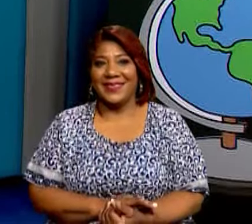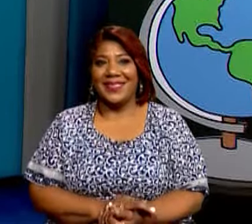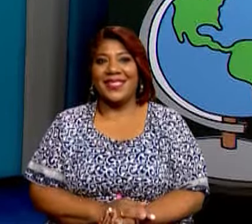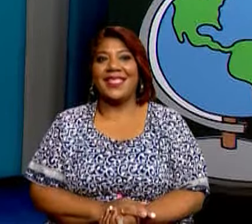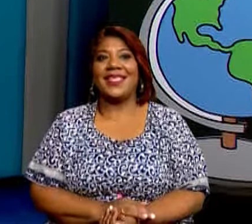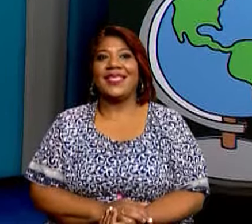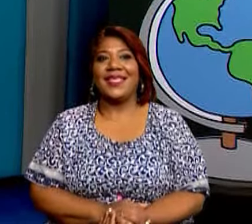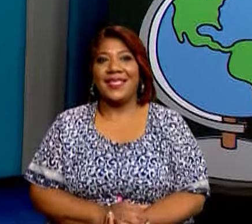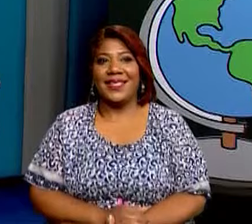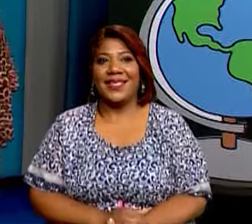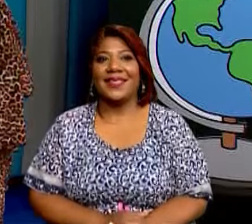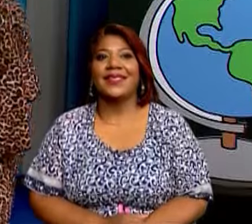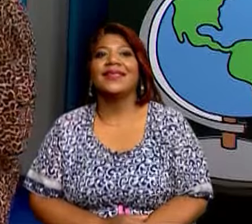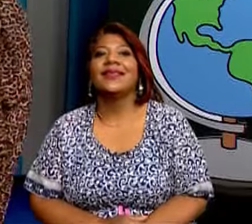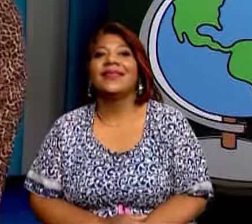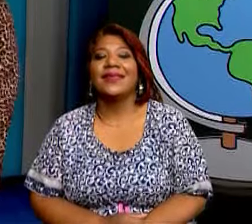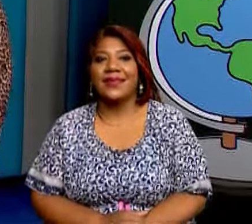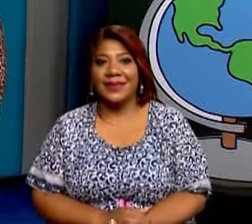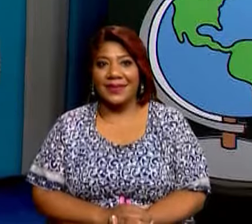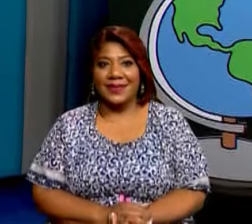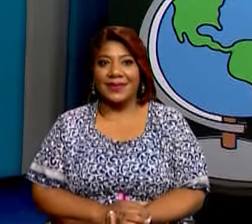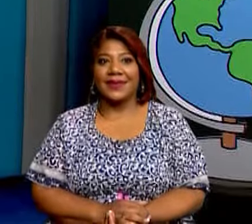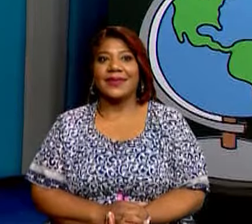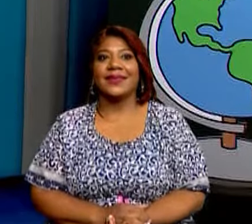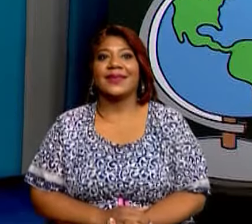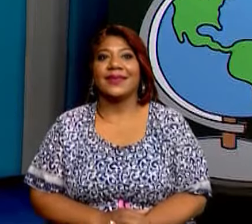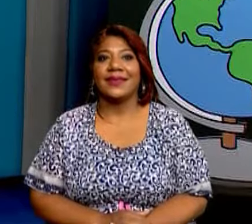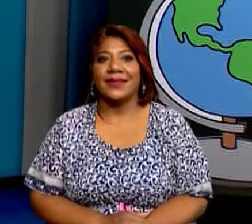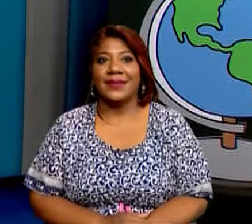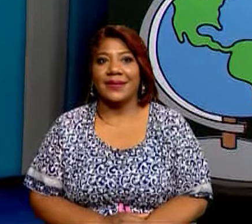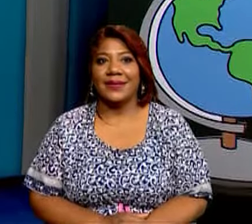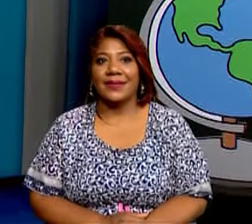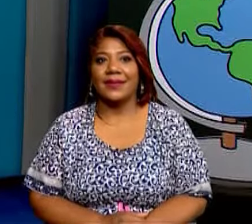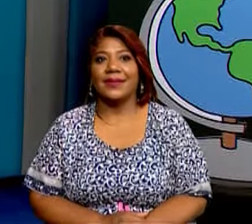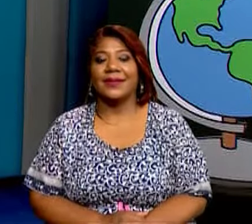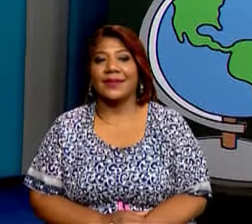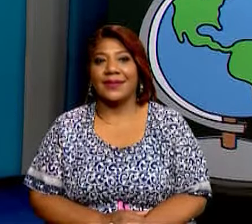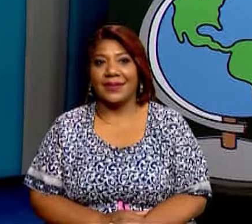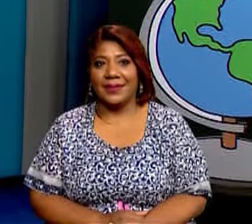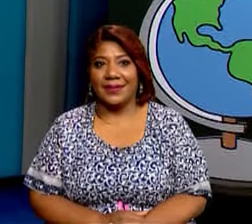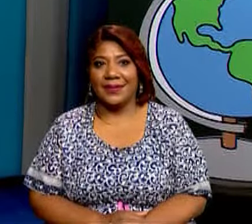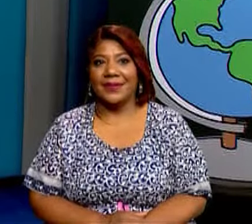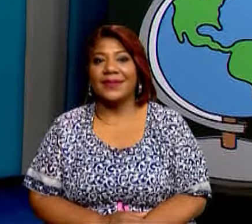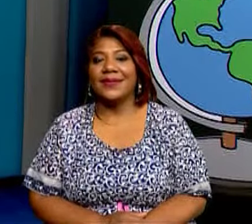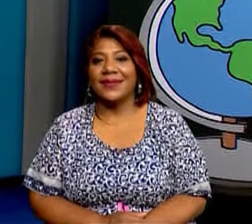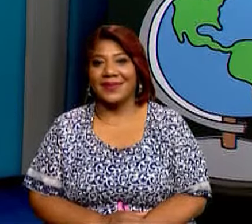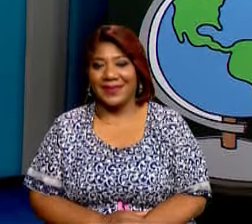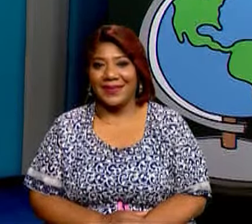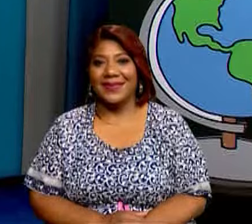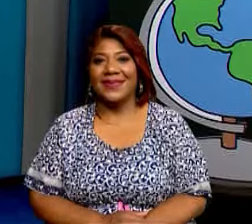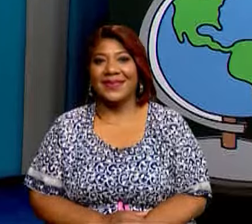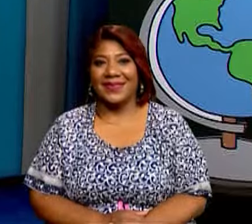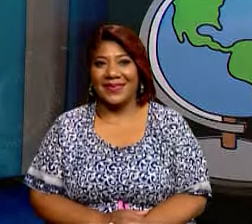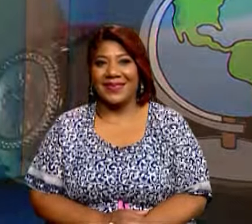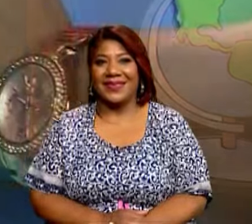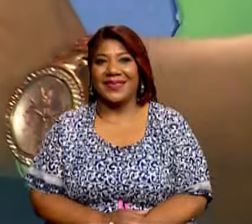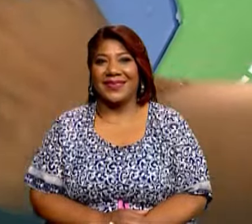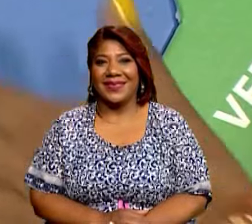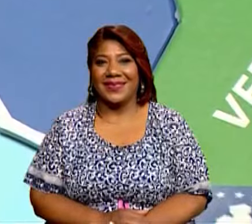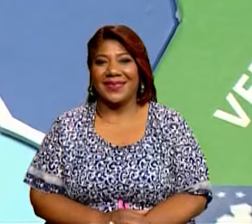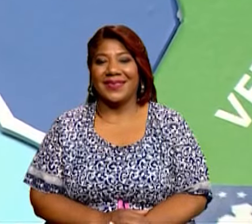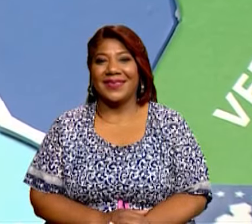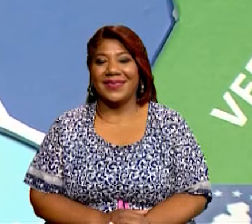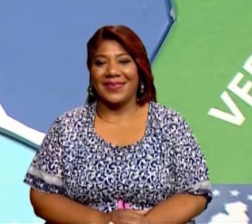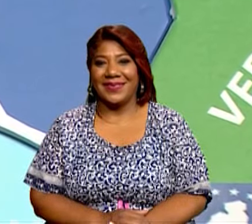correcto? Muy bien, entonces la ponemos aquí en la provincia de Chiriquí. Y